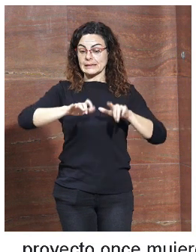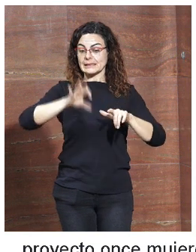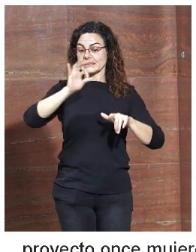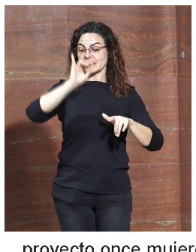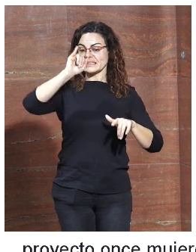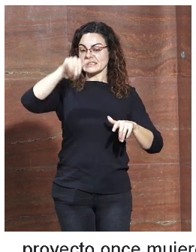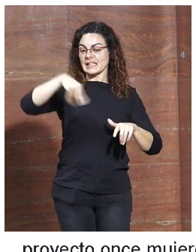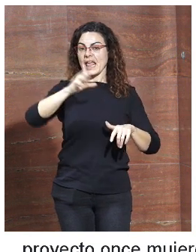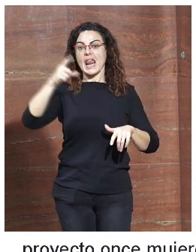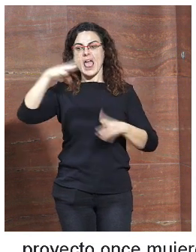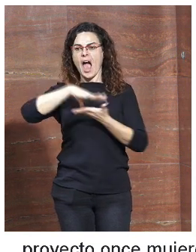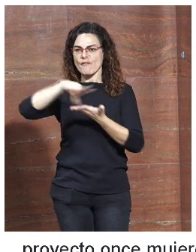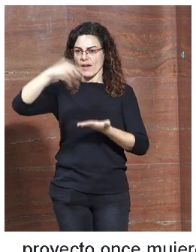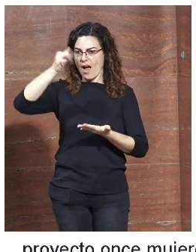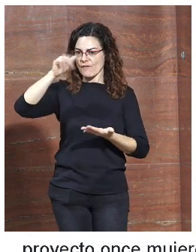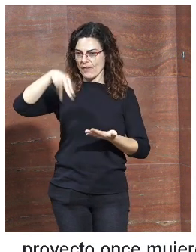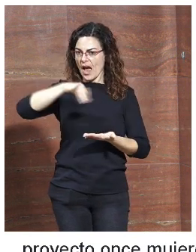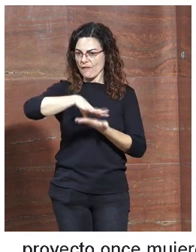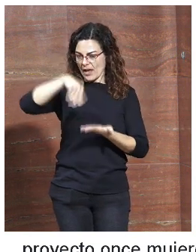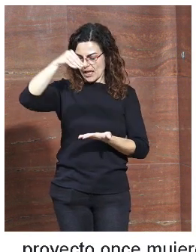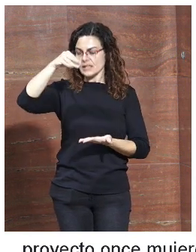él, Afanias os sale.